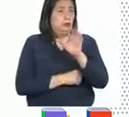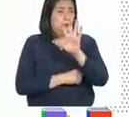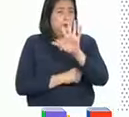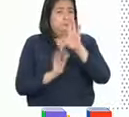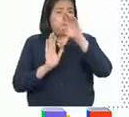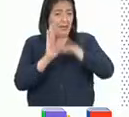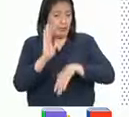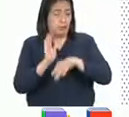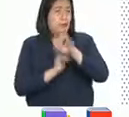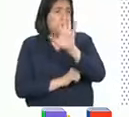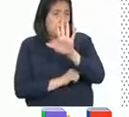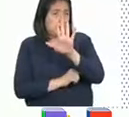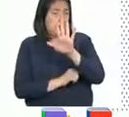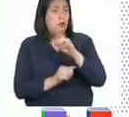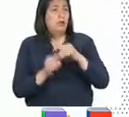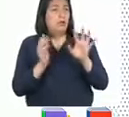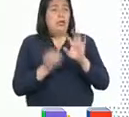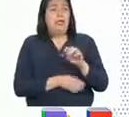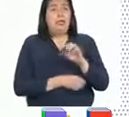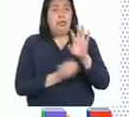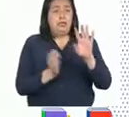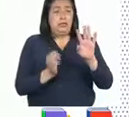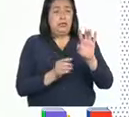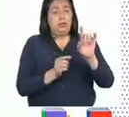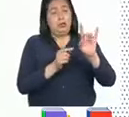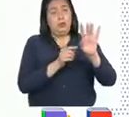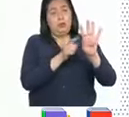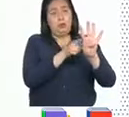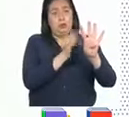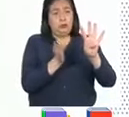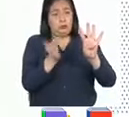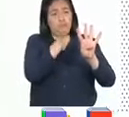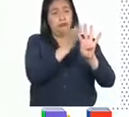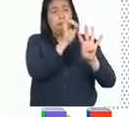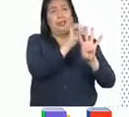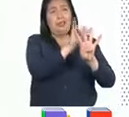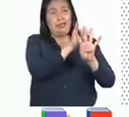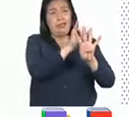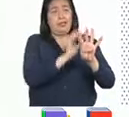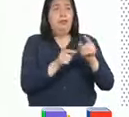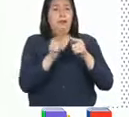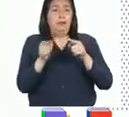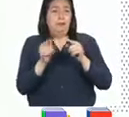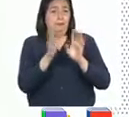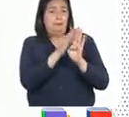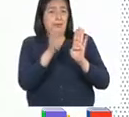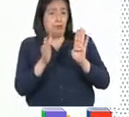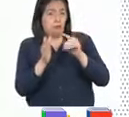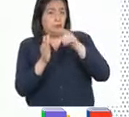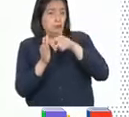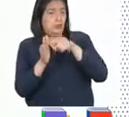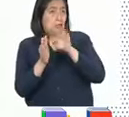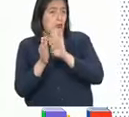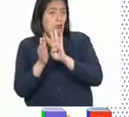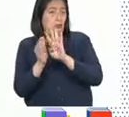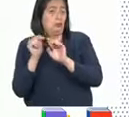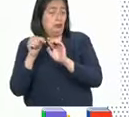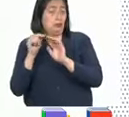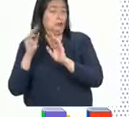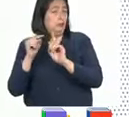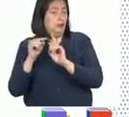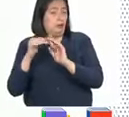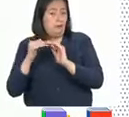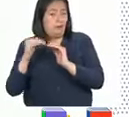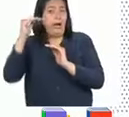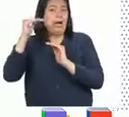menor que 5, el valor de la unidad de millón se mantiene. En cambio, si la cifra es 5